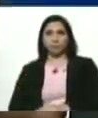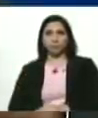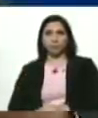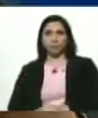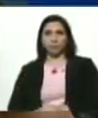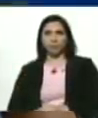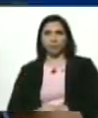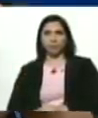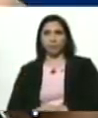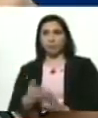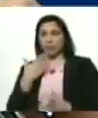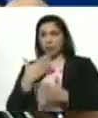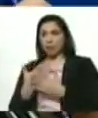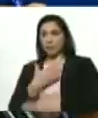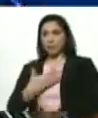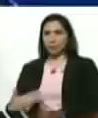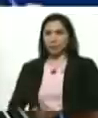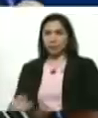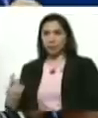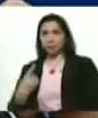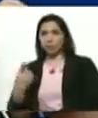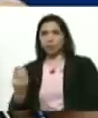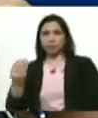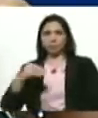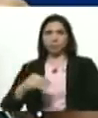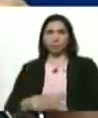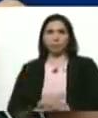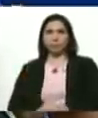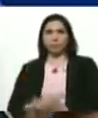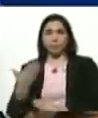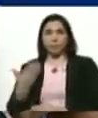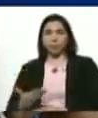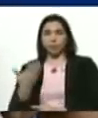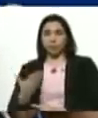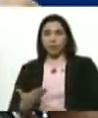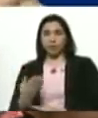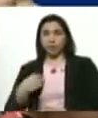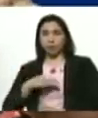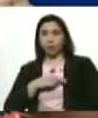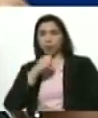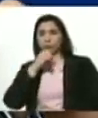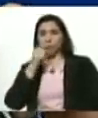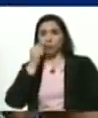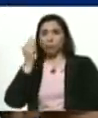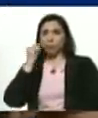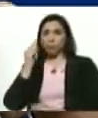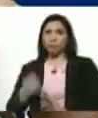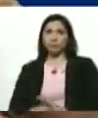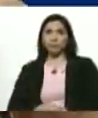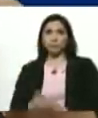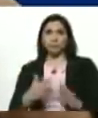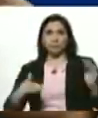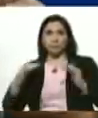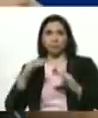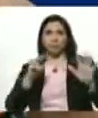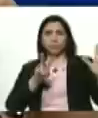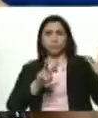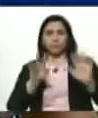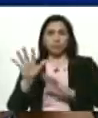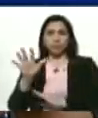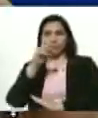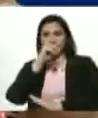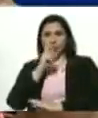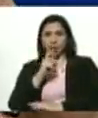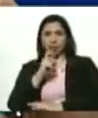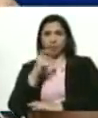sí gracias presidente solamente agregar la importancia que nuestros adultos y adultos mayores mayores de 65 años y aquellas personas